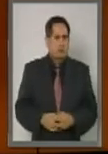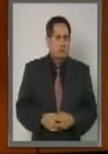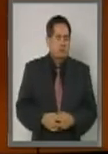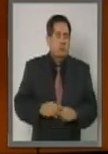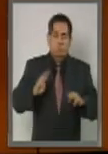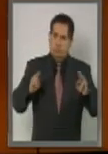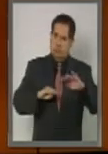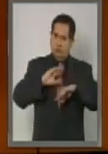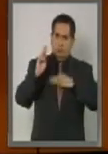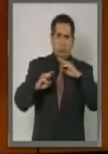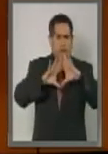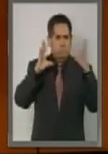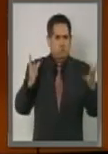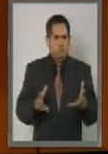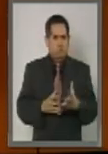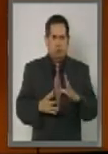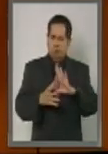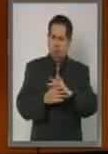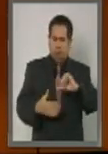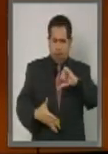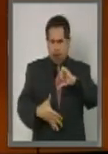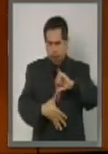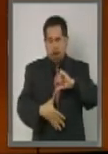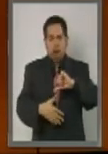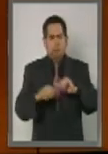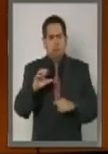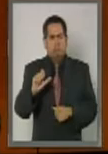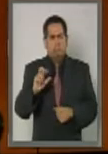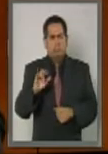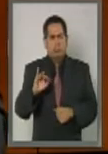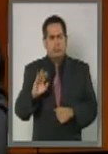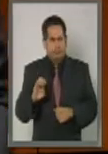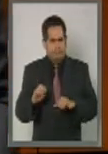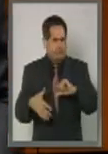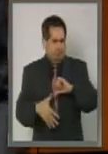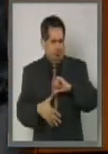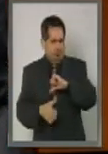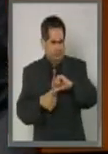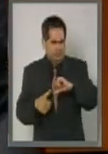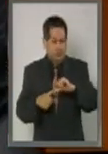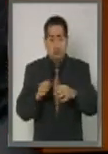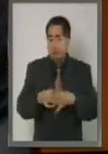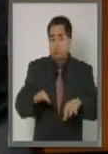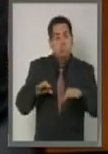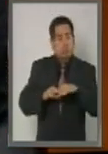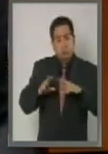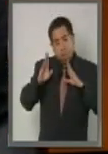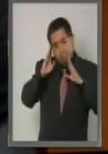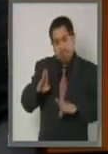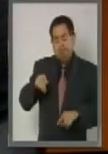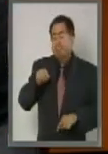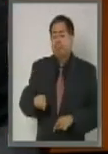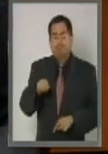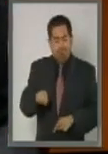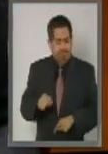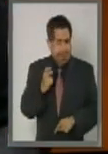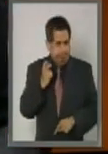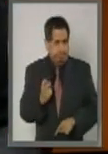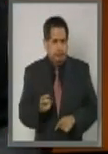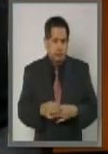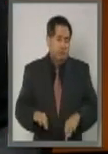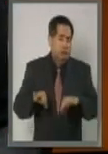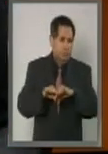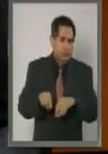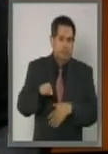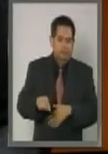en el mundo, América Latina y el Caribe es sin duda una región prioritaria. México es y